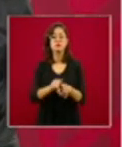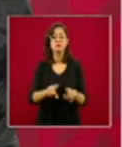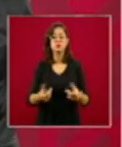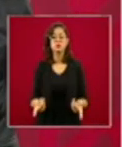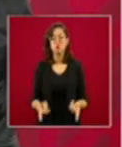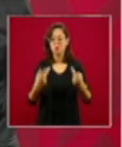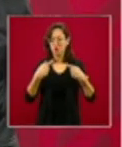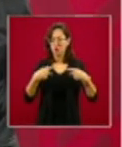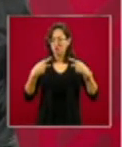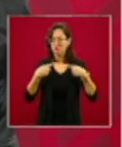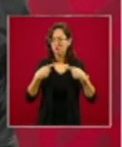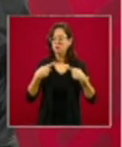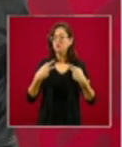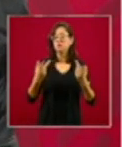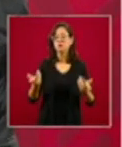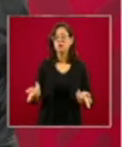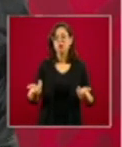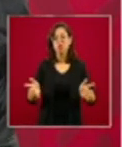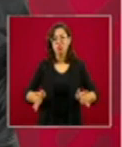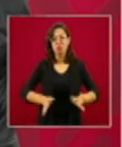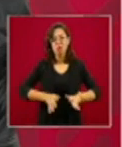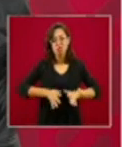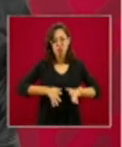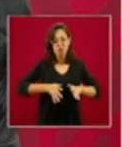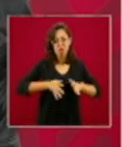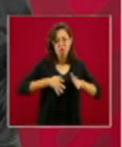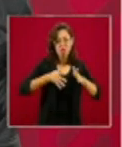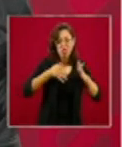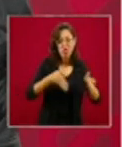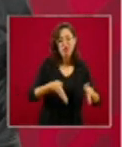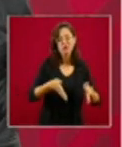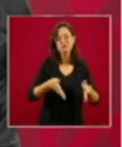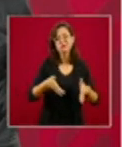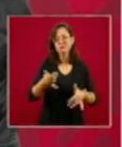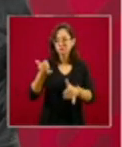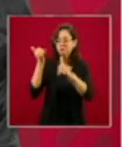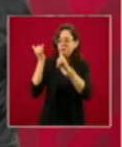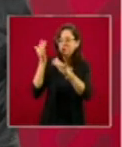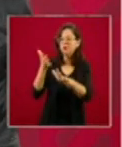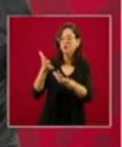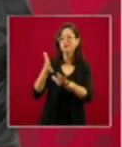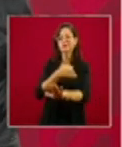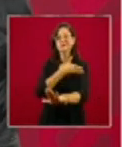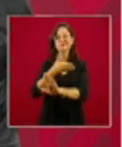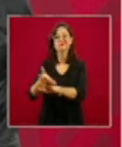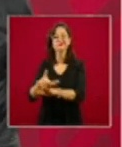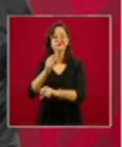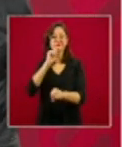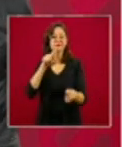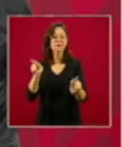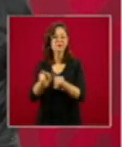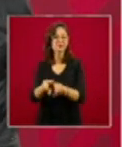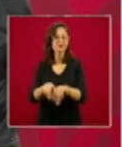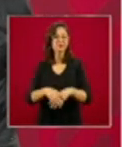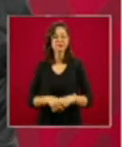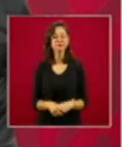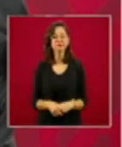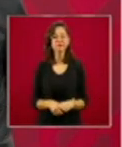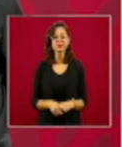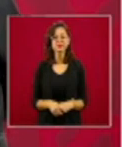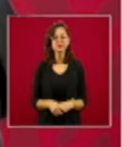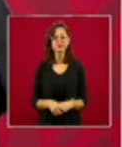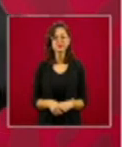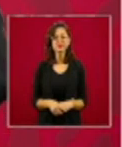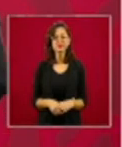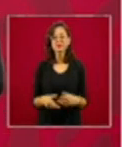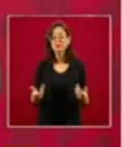pues menos dificultades enfrentaremos. Pues para ese propósito de diálogo, este espacio estará permanentemente abierto. Te aprecio mucho, consejero,